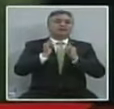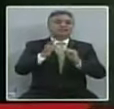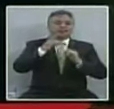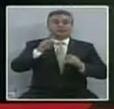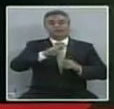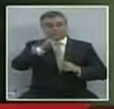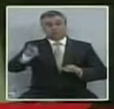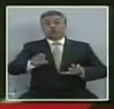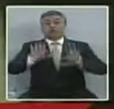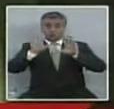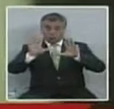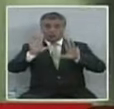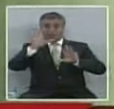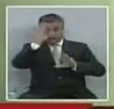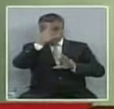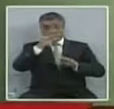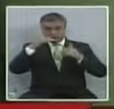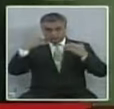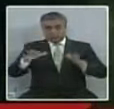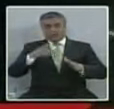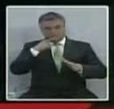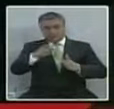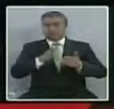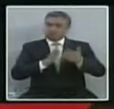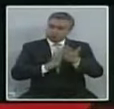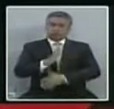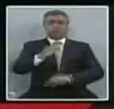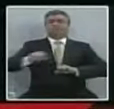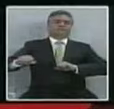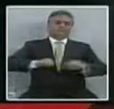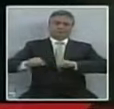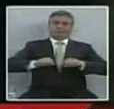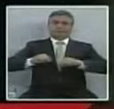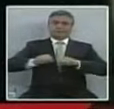desde las 9 de la noche. Se produjo un terremoto de